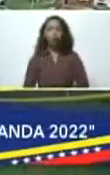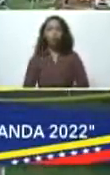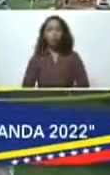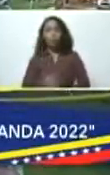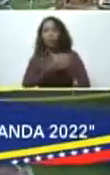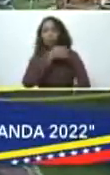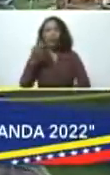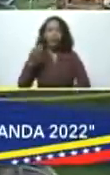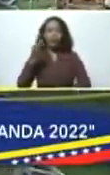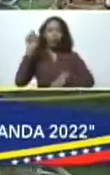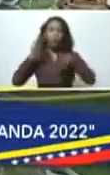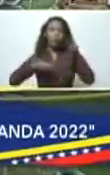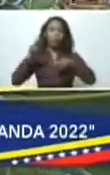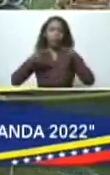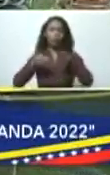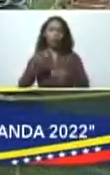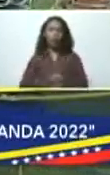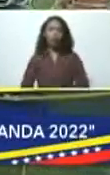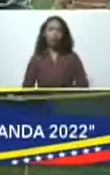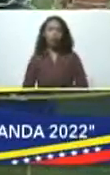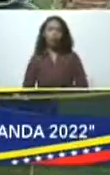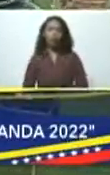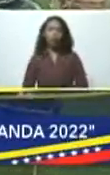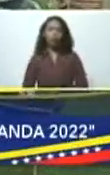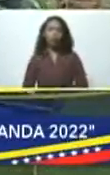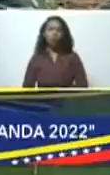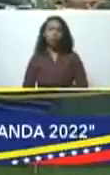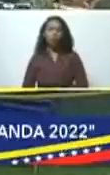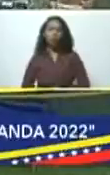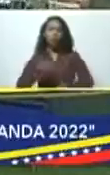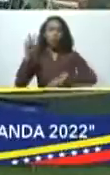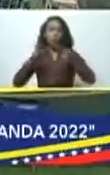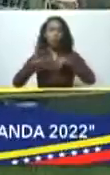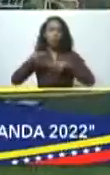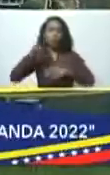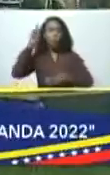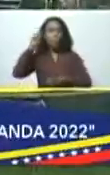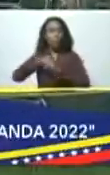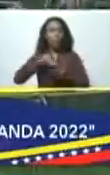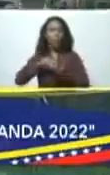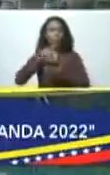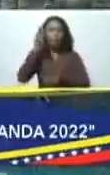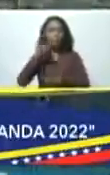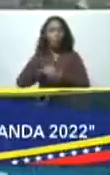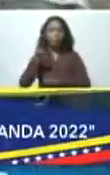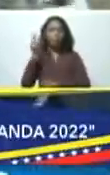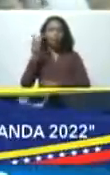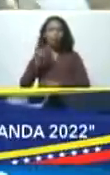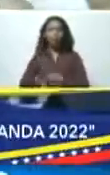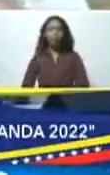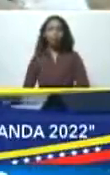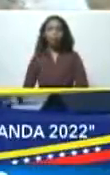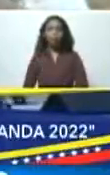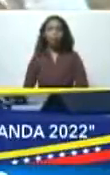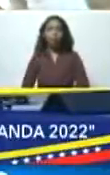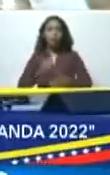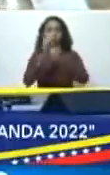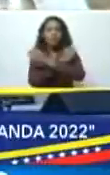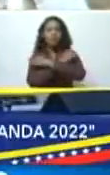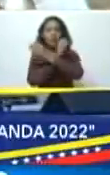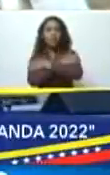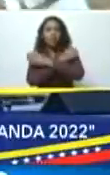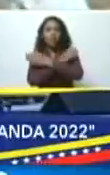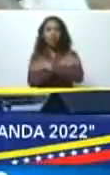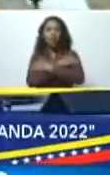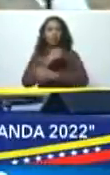Magnífica exposición. Expo Miranda 2022. Felicitaciones, lo